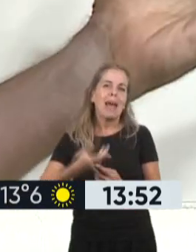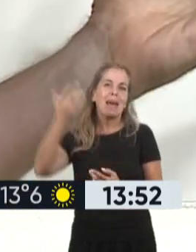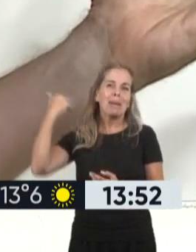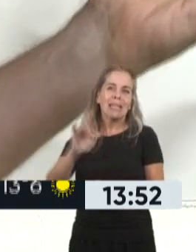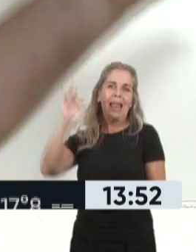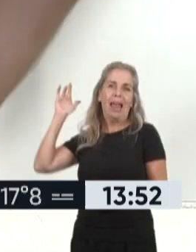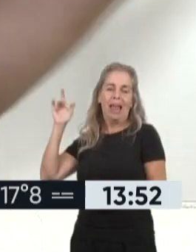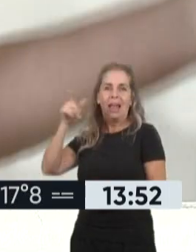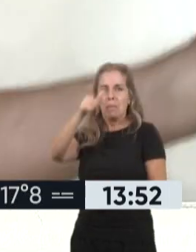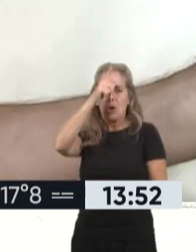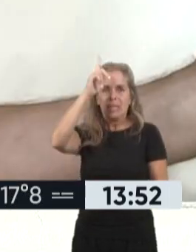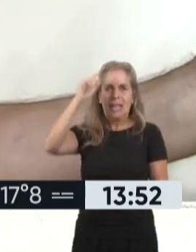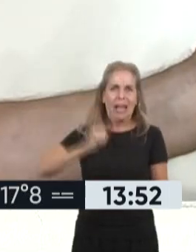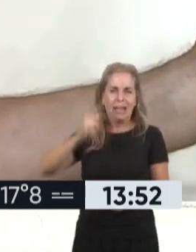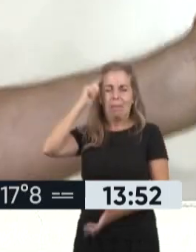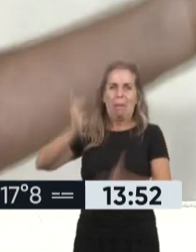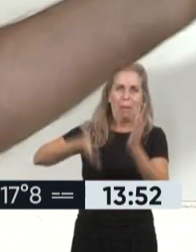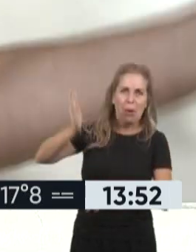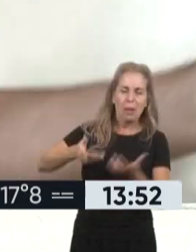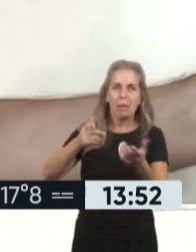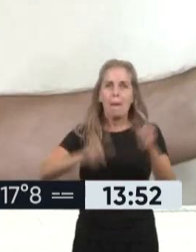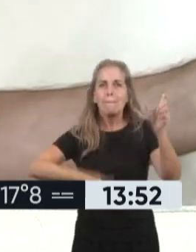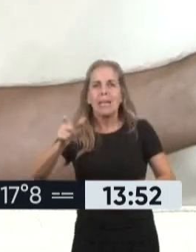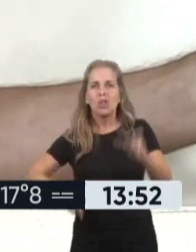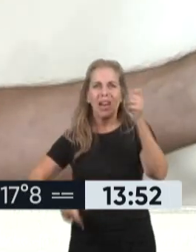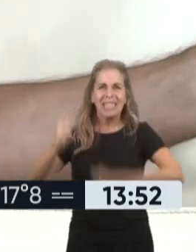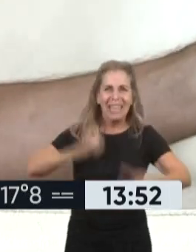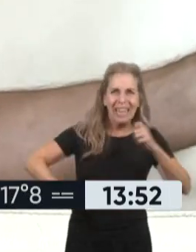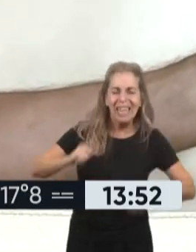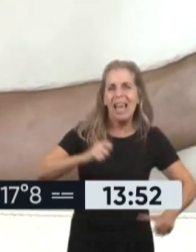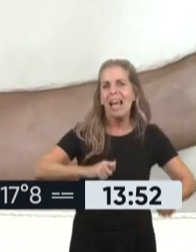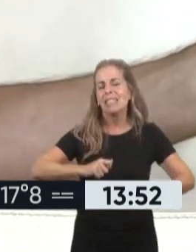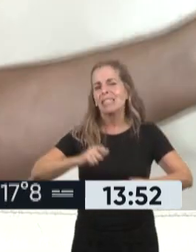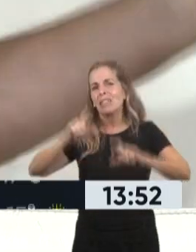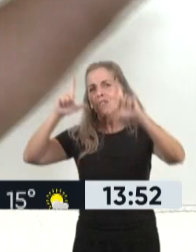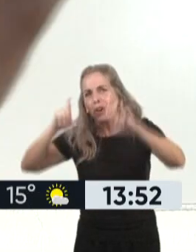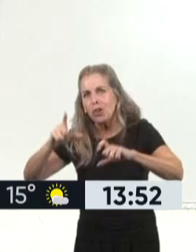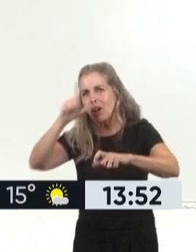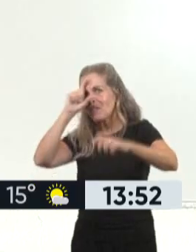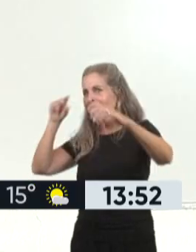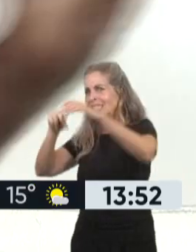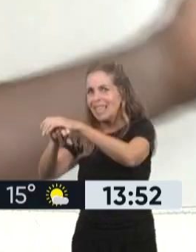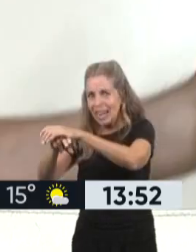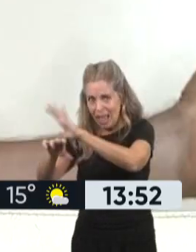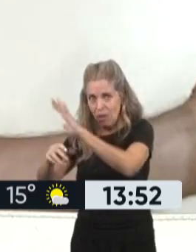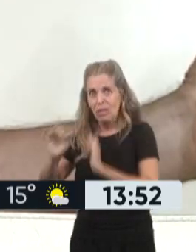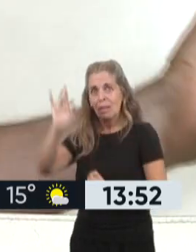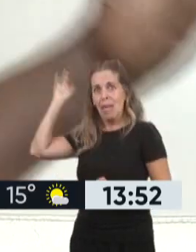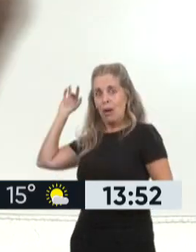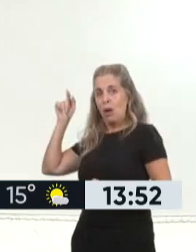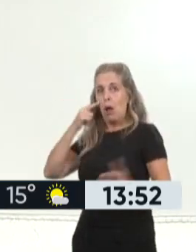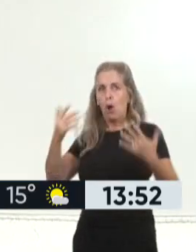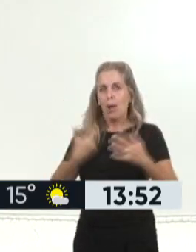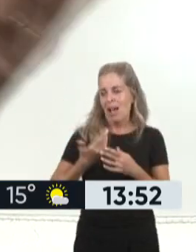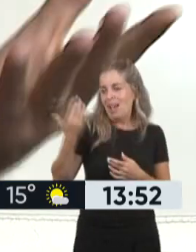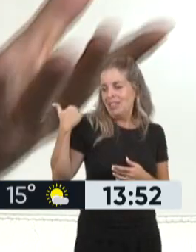falla del operativo, el herido, la lamentable situación de Pablo Grillo, comparándolo con lo de ayer, si le iban a pedir la renuncia,